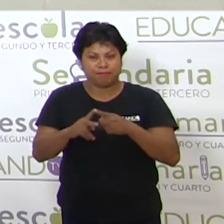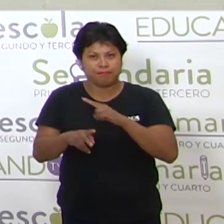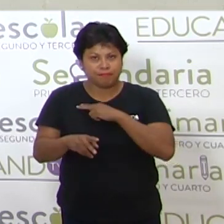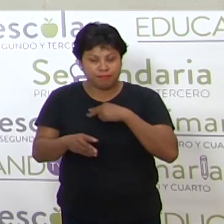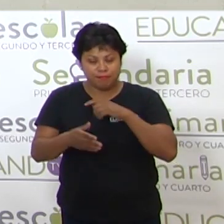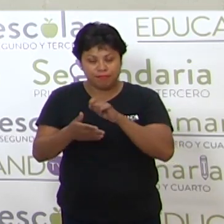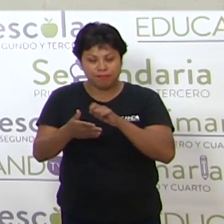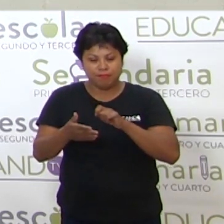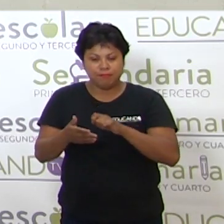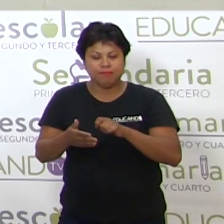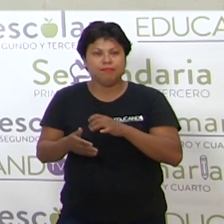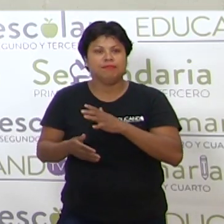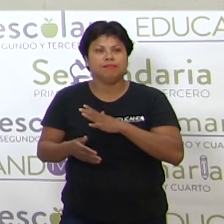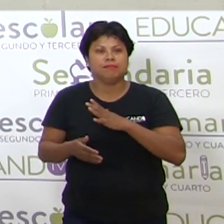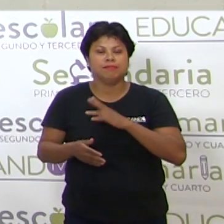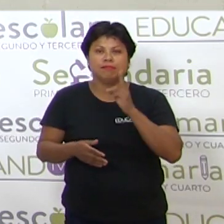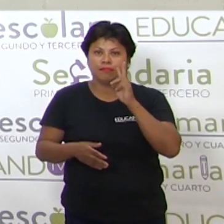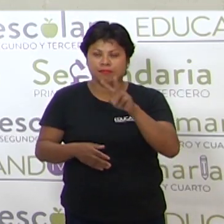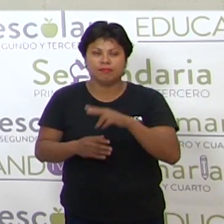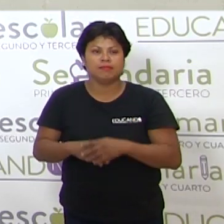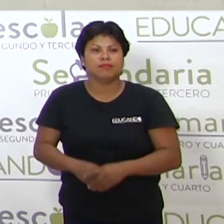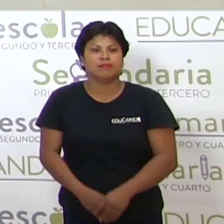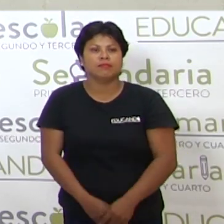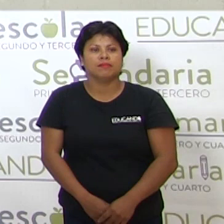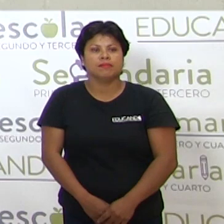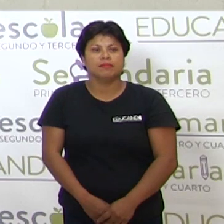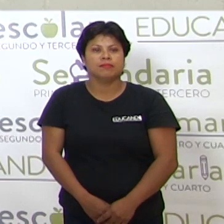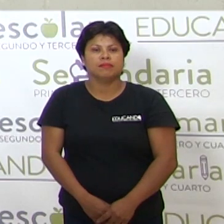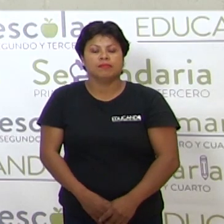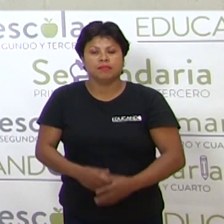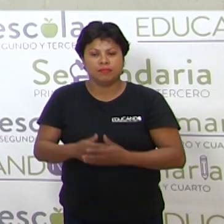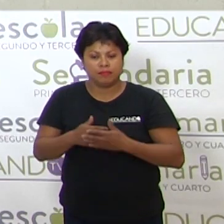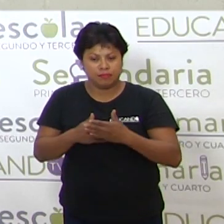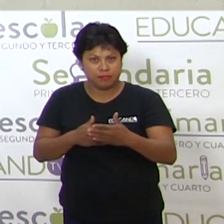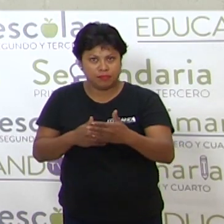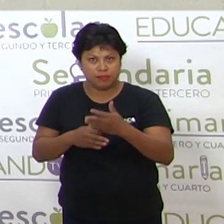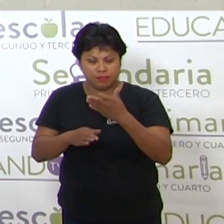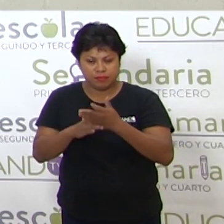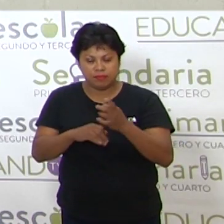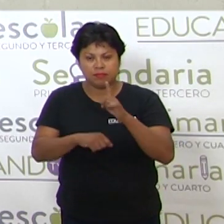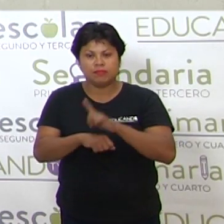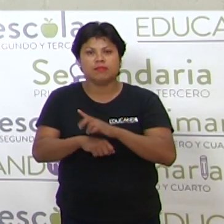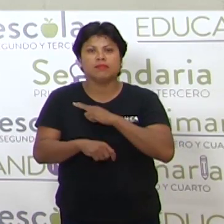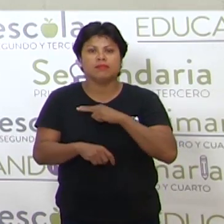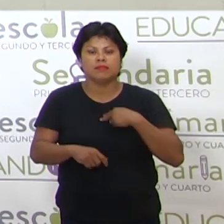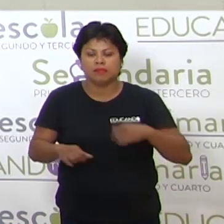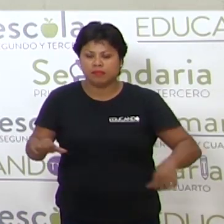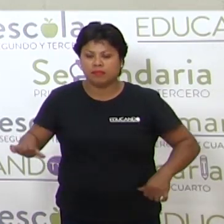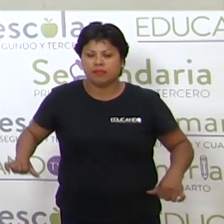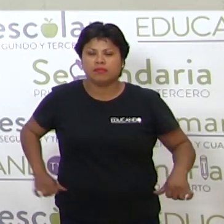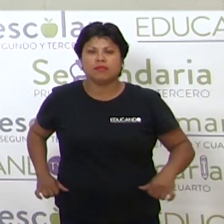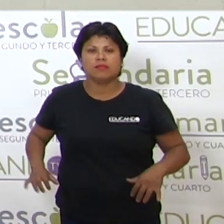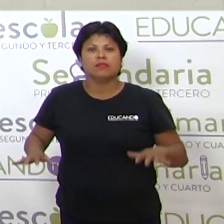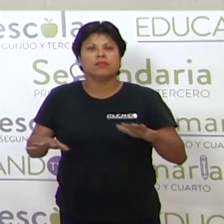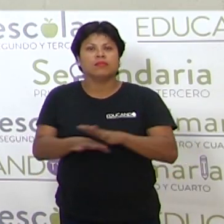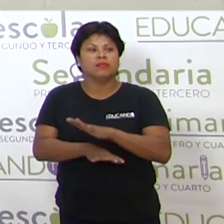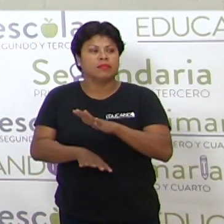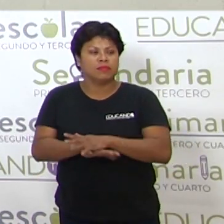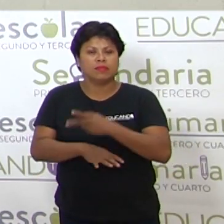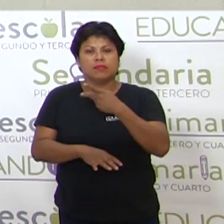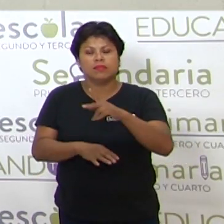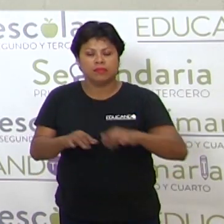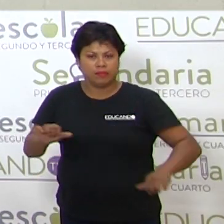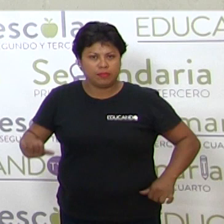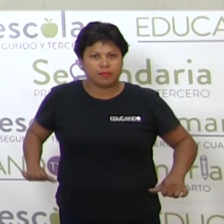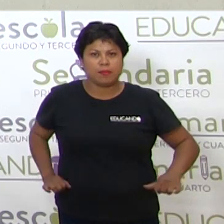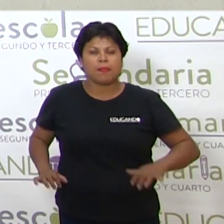hay que reconocer que durante el día nuestras actividades cambian sus actividades